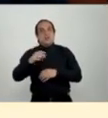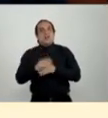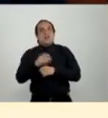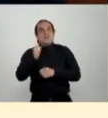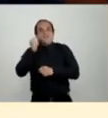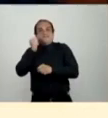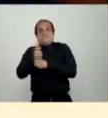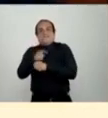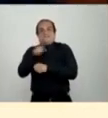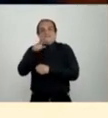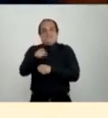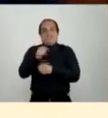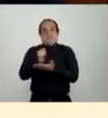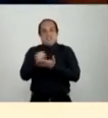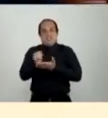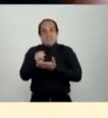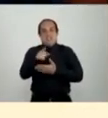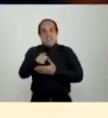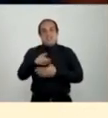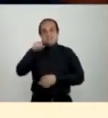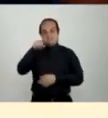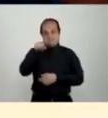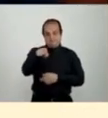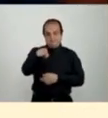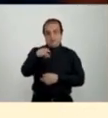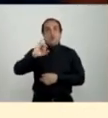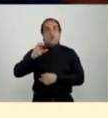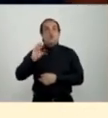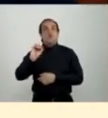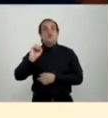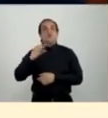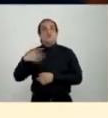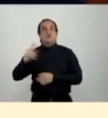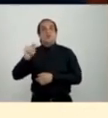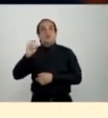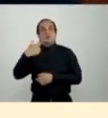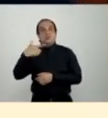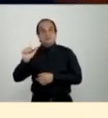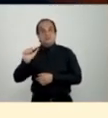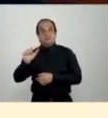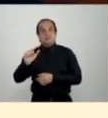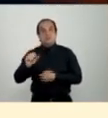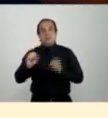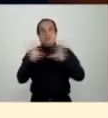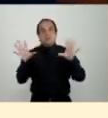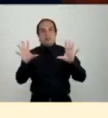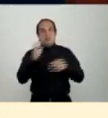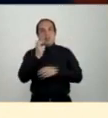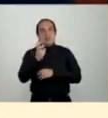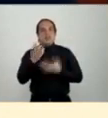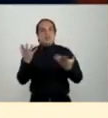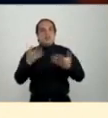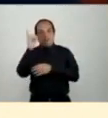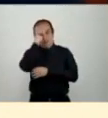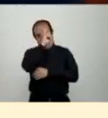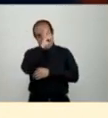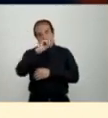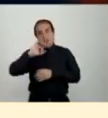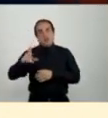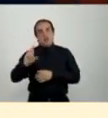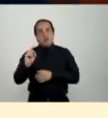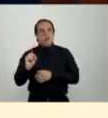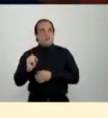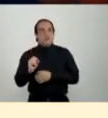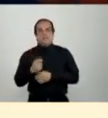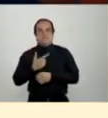quedó realizado con sello que era Julio Ortega. Y entonces, claro, eso pues a Julio Ortega no le, como es lógico,